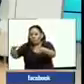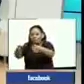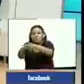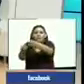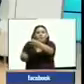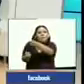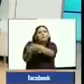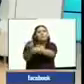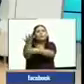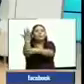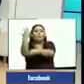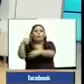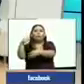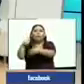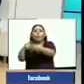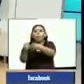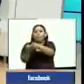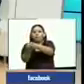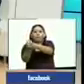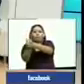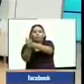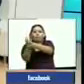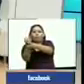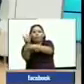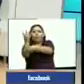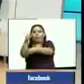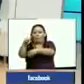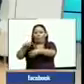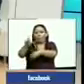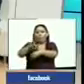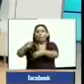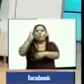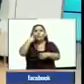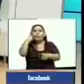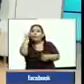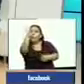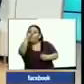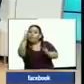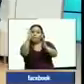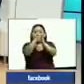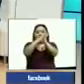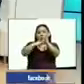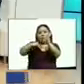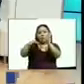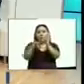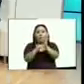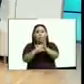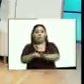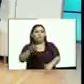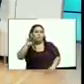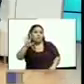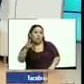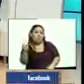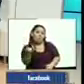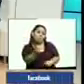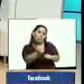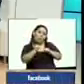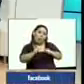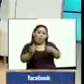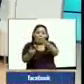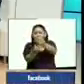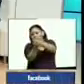Ice Line este que entró en erupción este lunes en Nueva Zelanda y dejó al menos cinco muertos según las autoridades